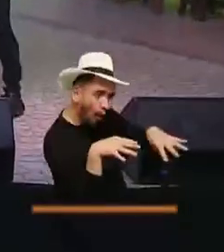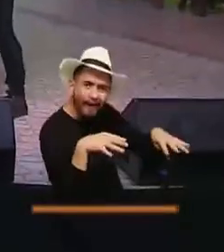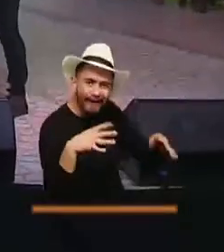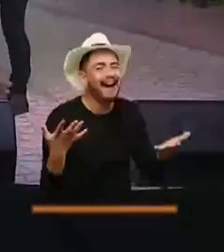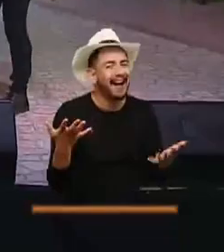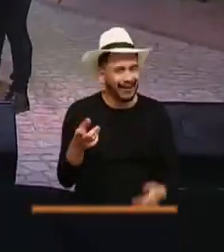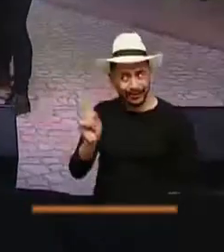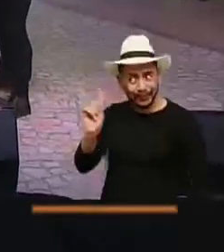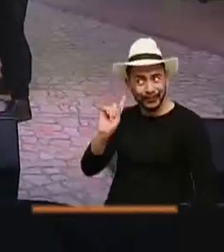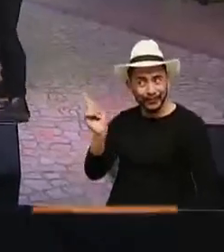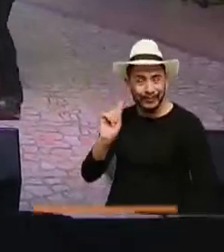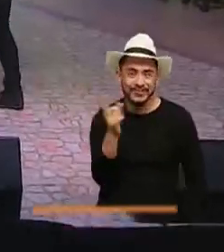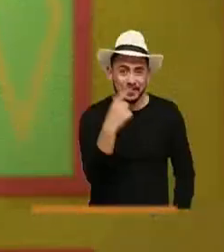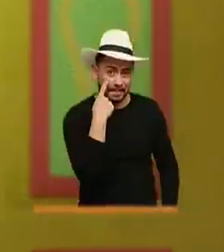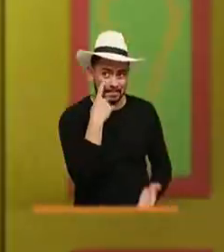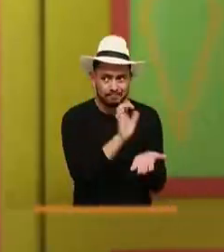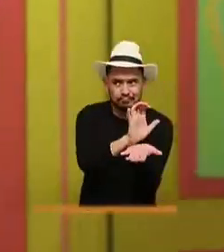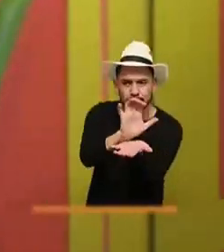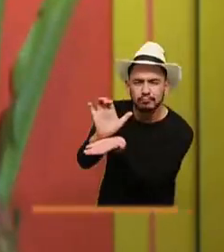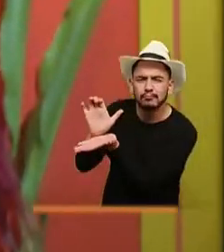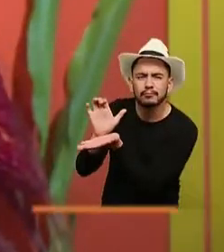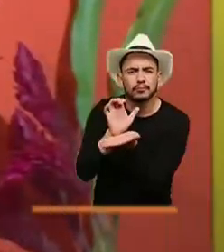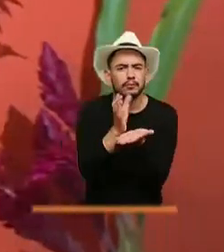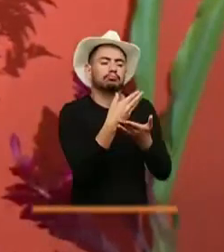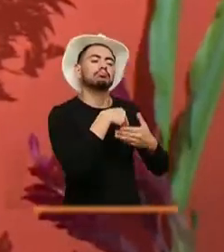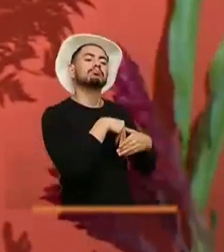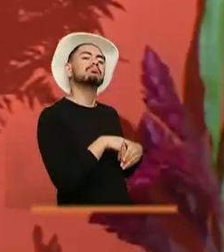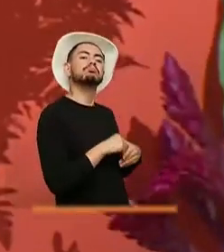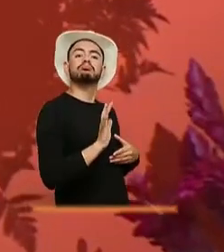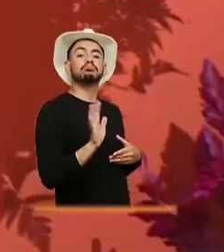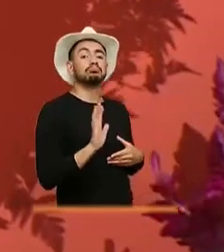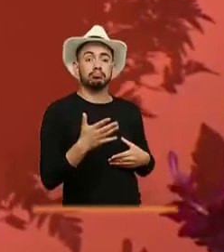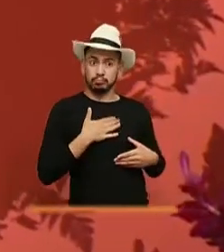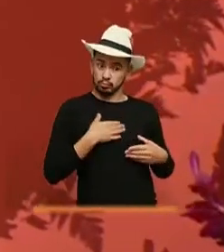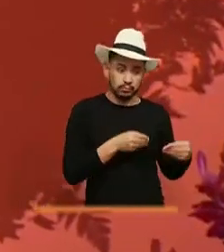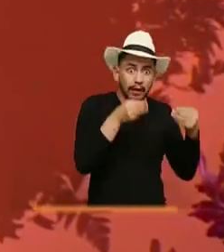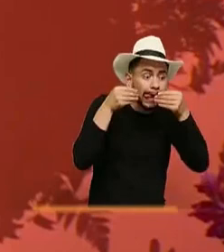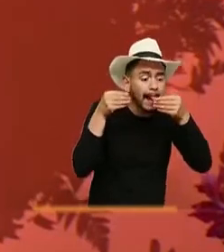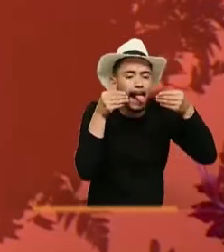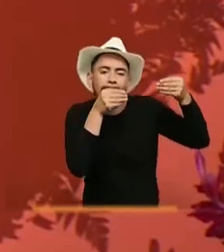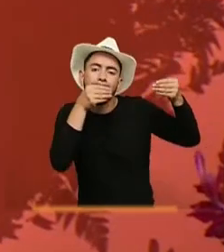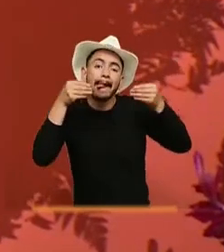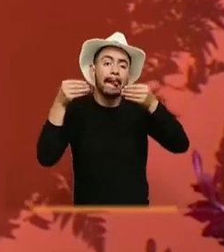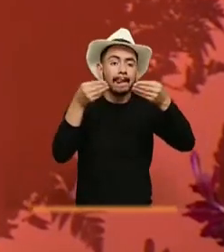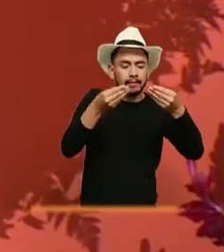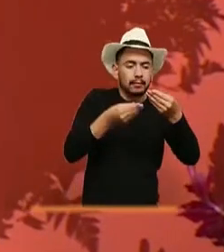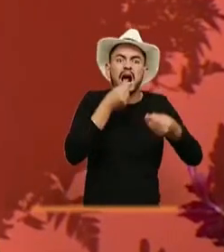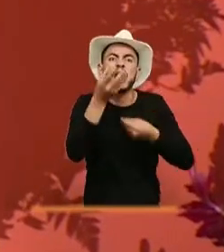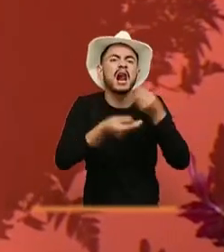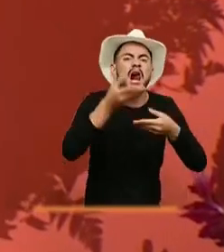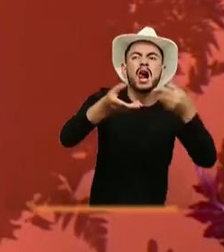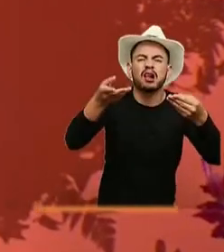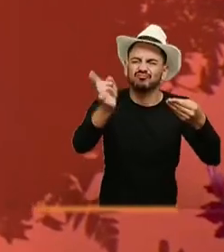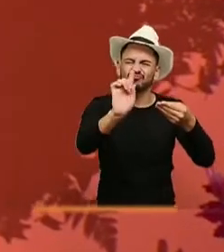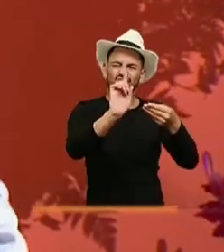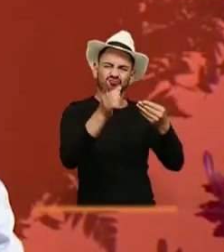puedo mostrar que tengo si traigo un sobre. Es muy maluco contar la